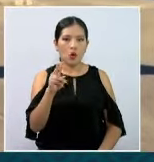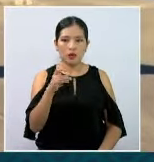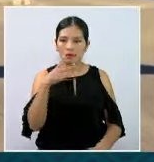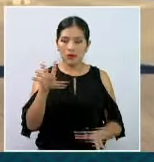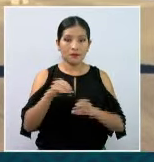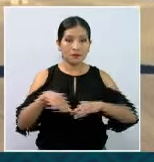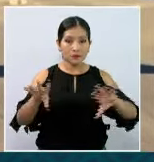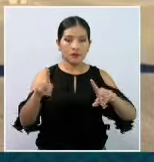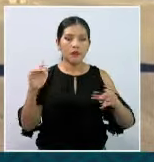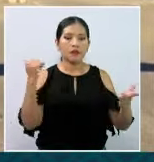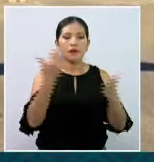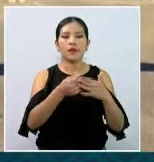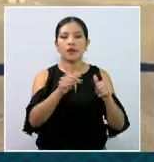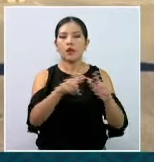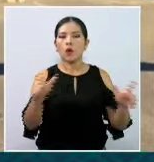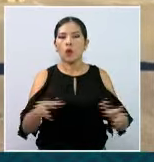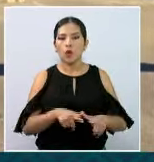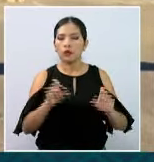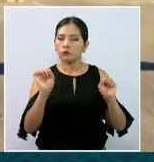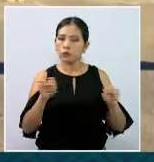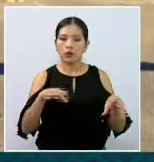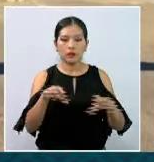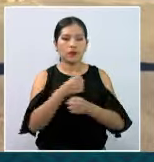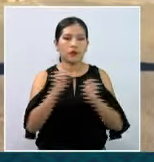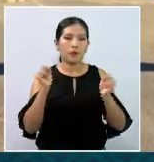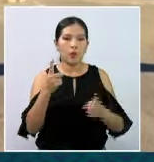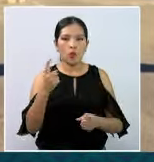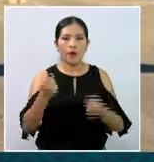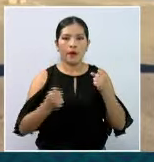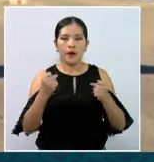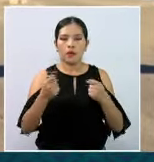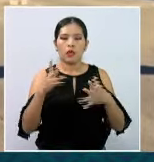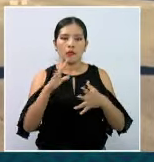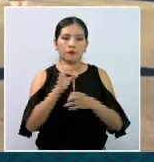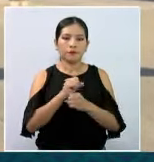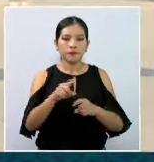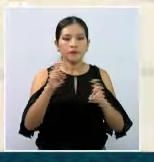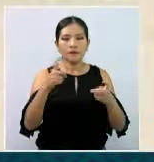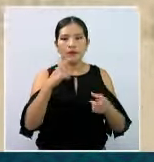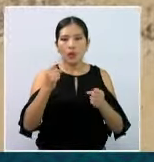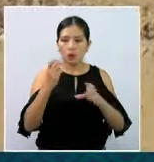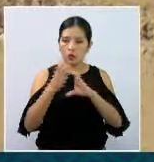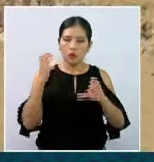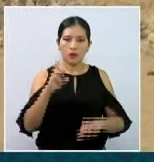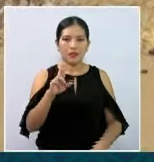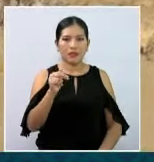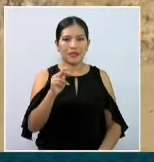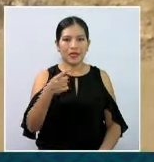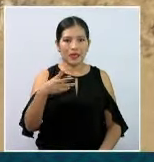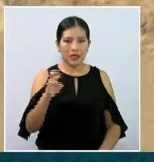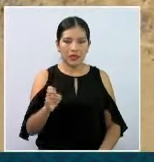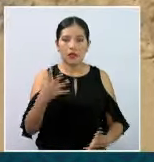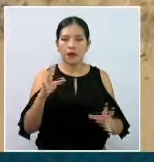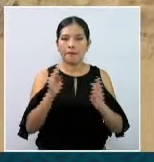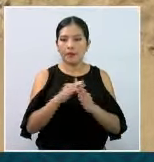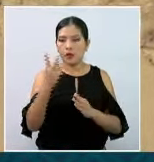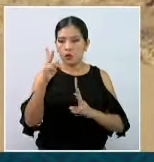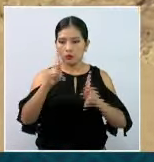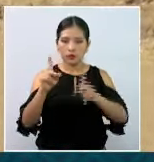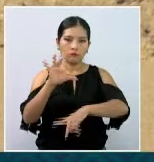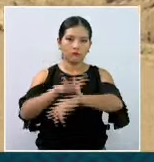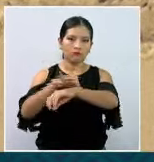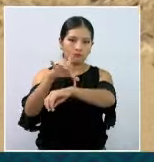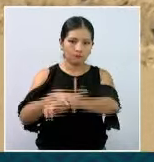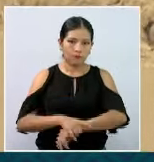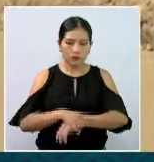ha podido recuperar un vehículo robado en Chile, es un Jeep Wrangler, y ha tenido dos aprehendidos. Este es el